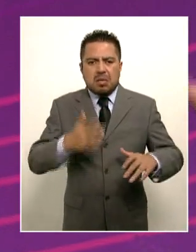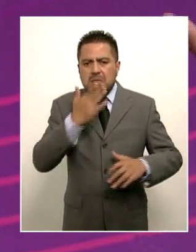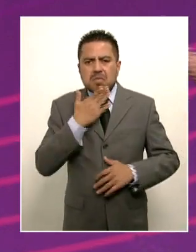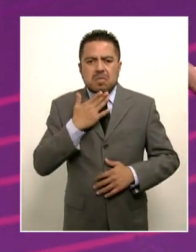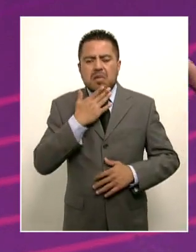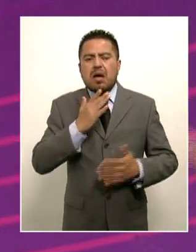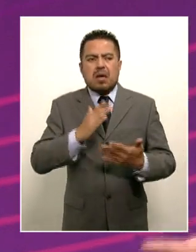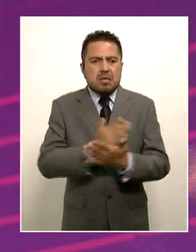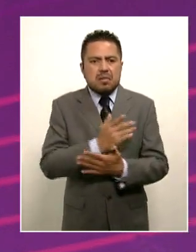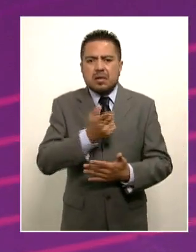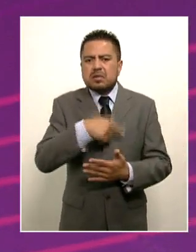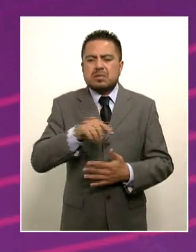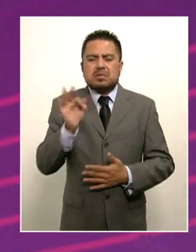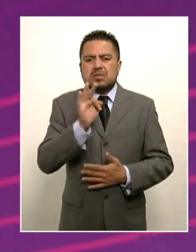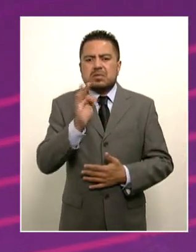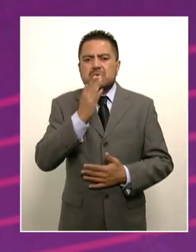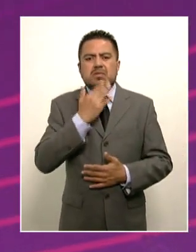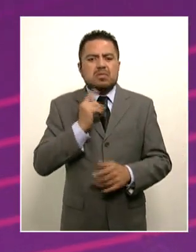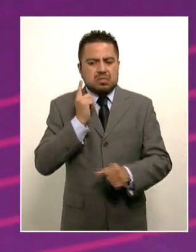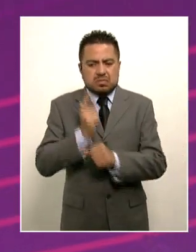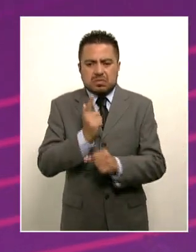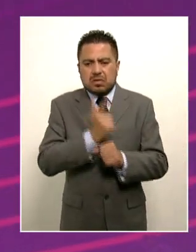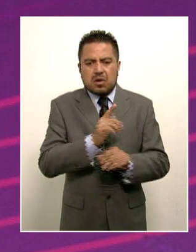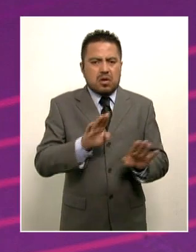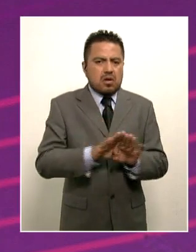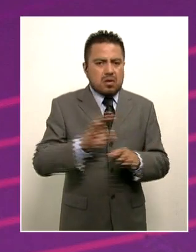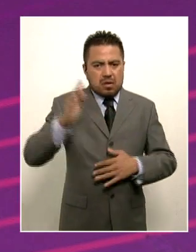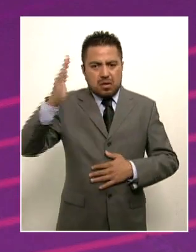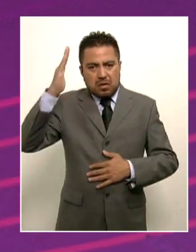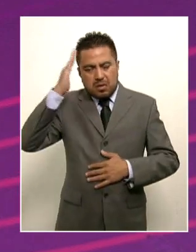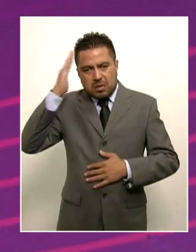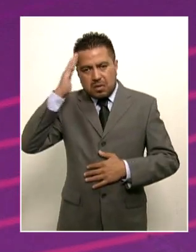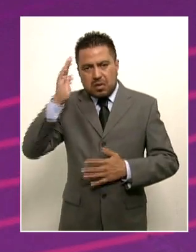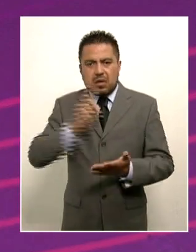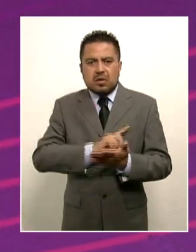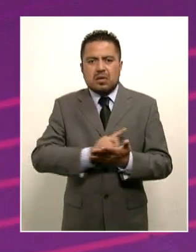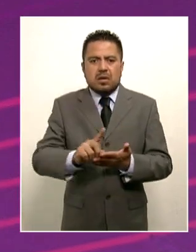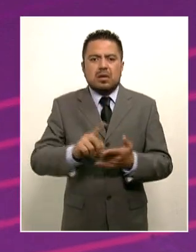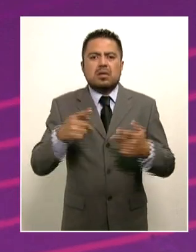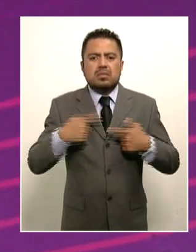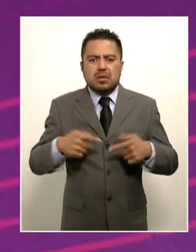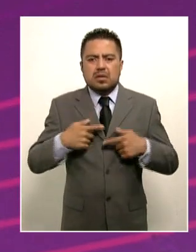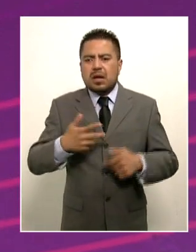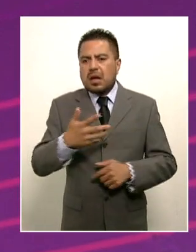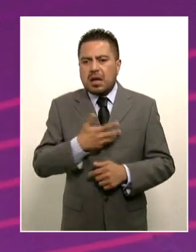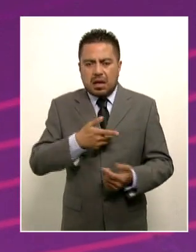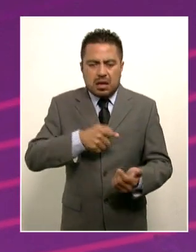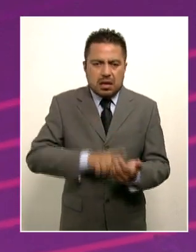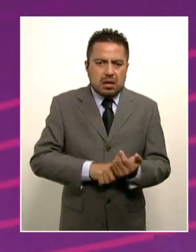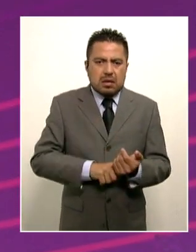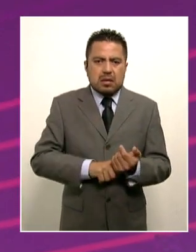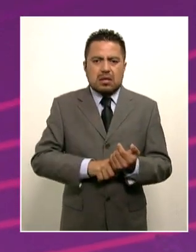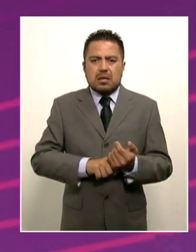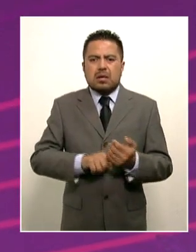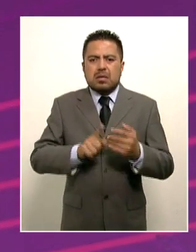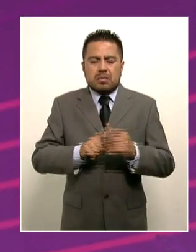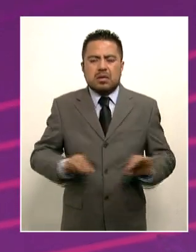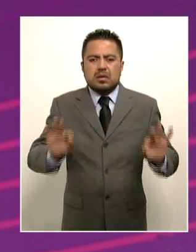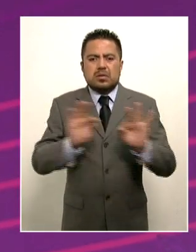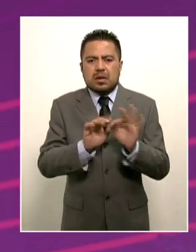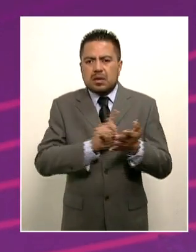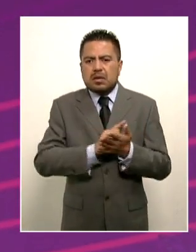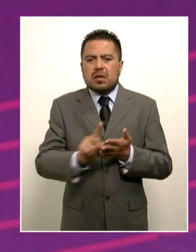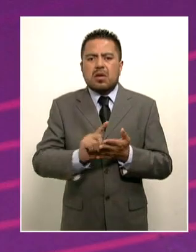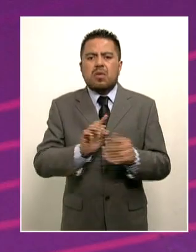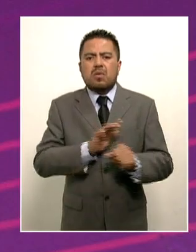pues, ni siquiera las vemos como titulares de derechos y personas que tienen pues, el principal derecho,